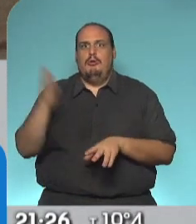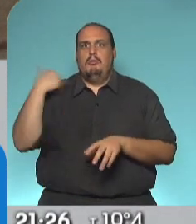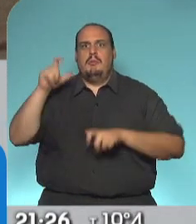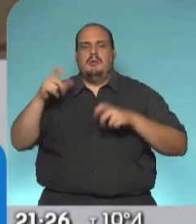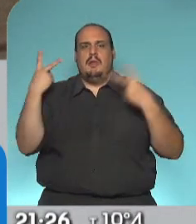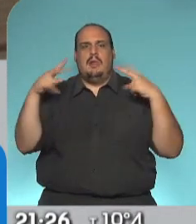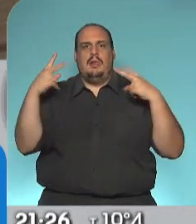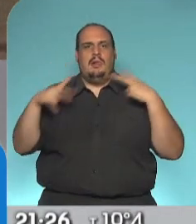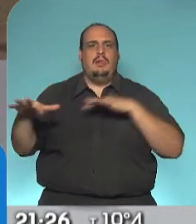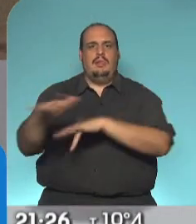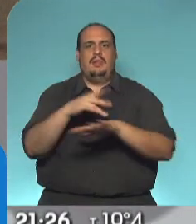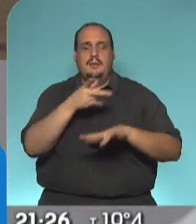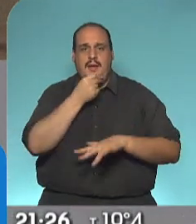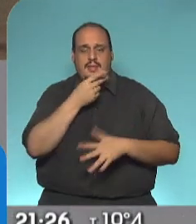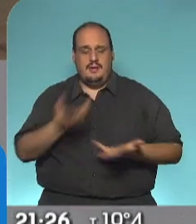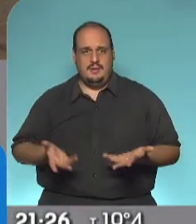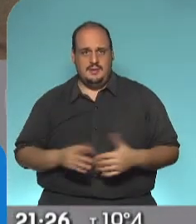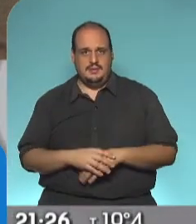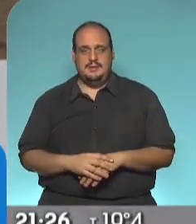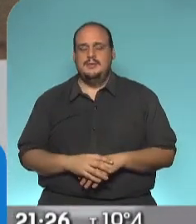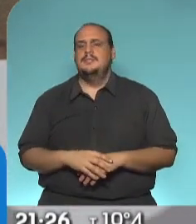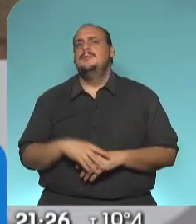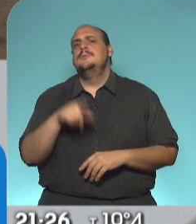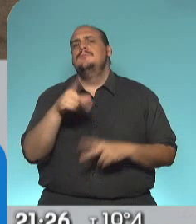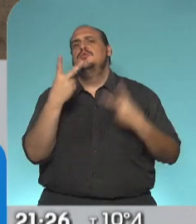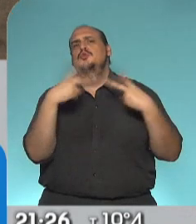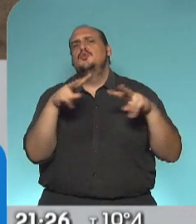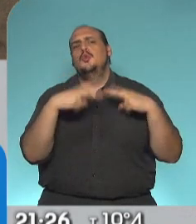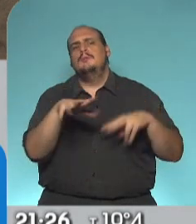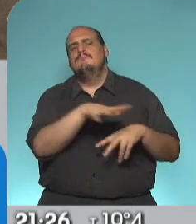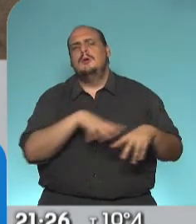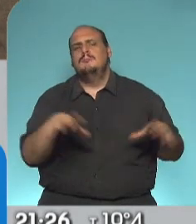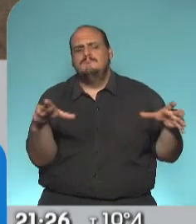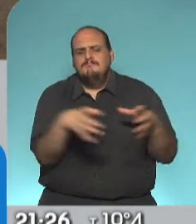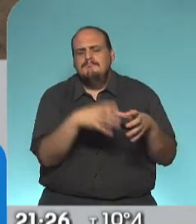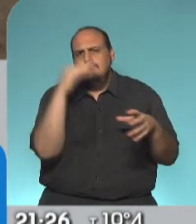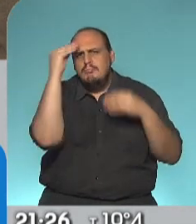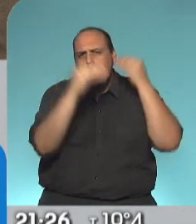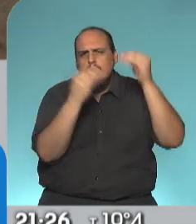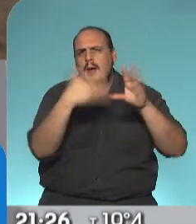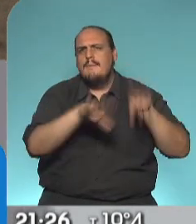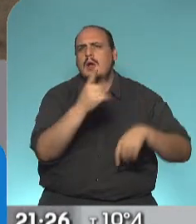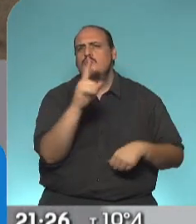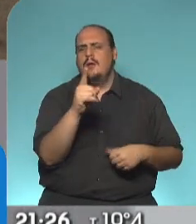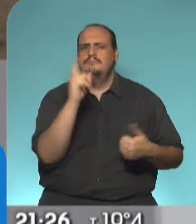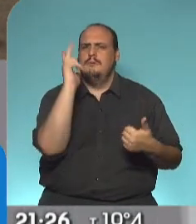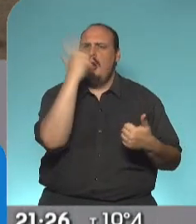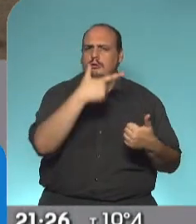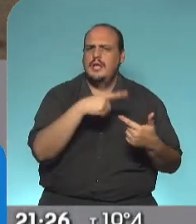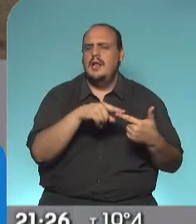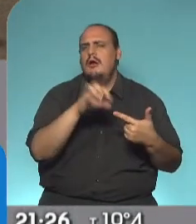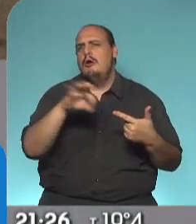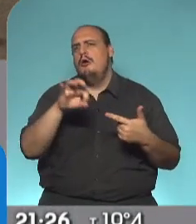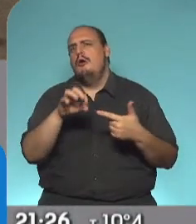parte del turismo que sector es lo que más preocupa los hoteles hasta incluso